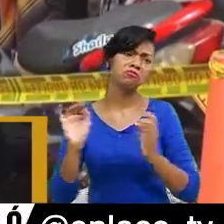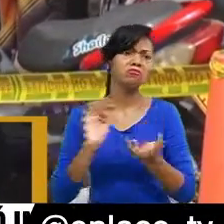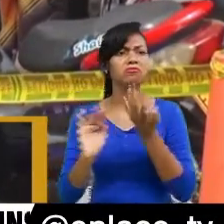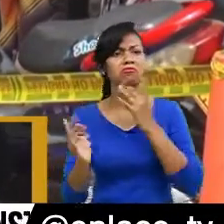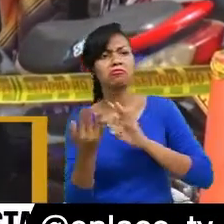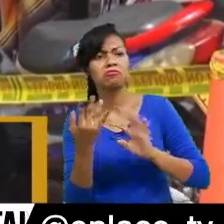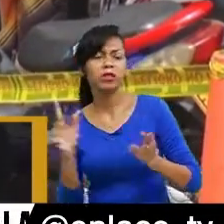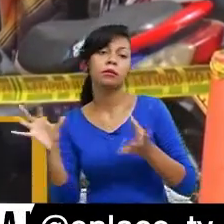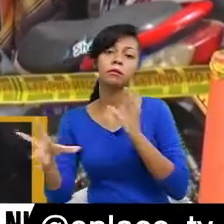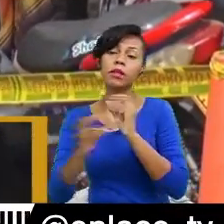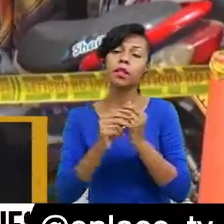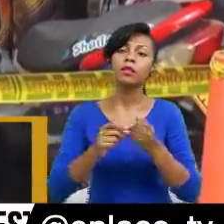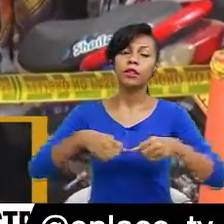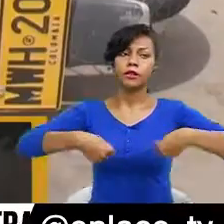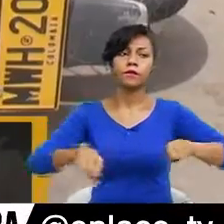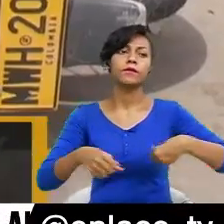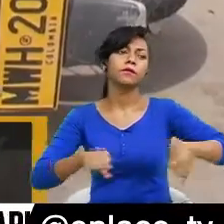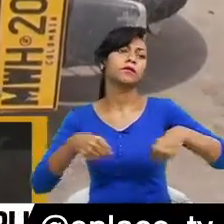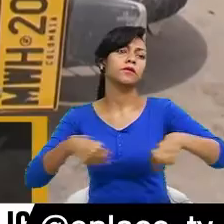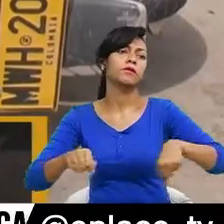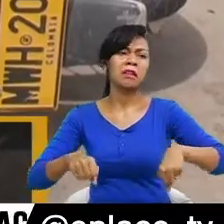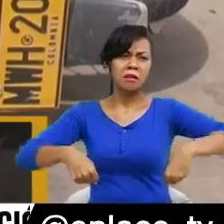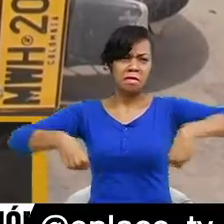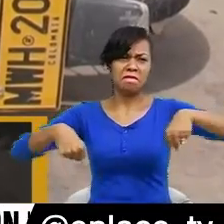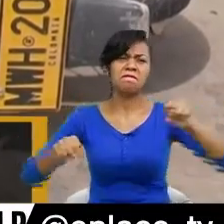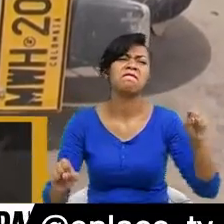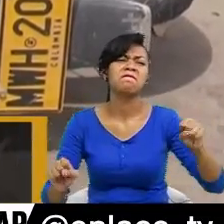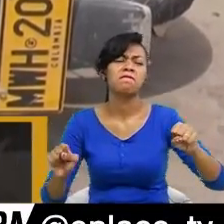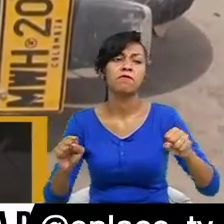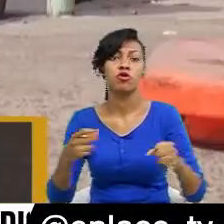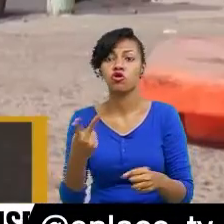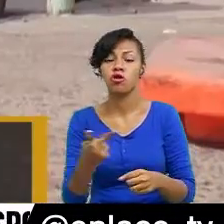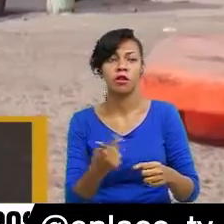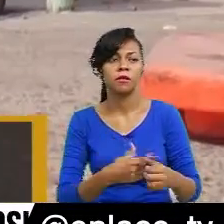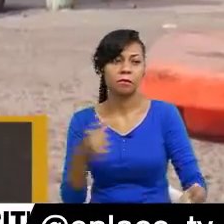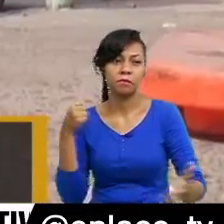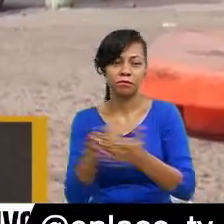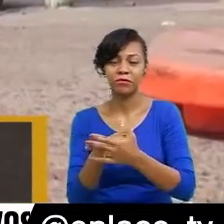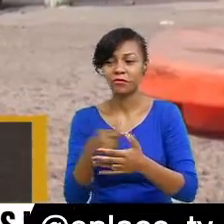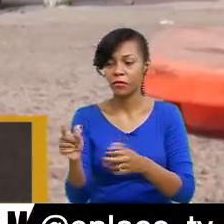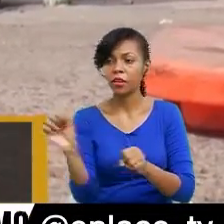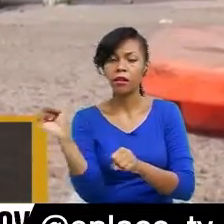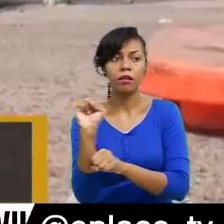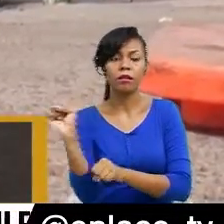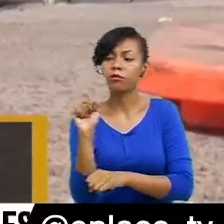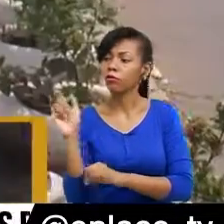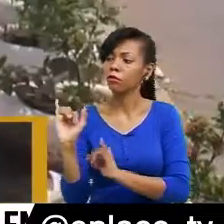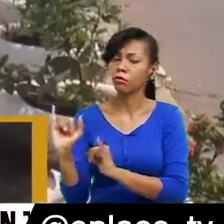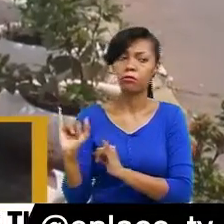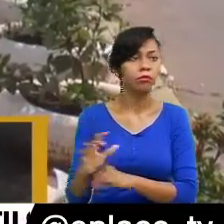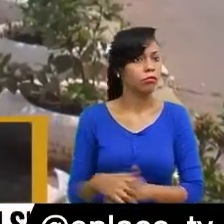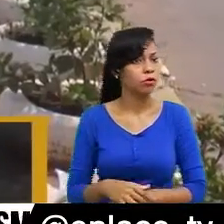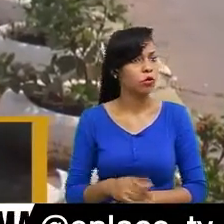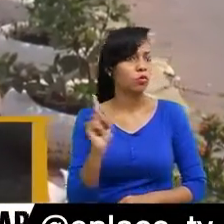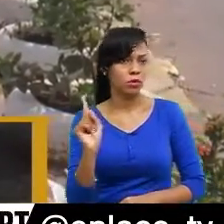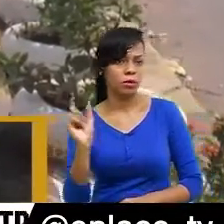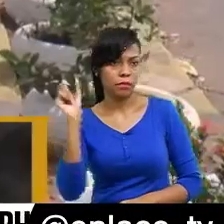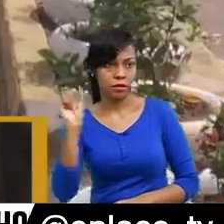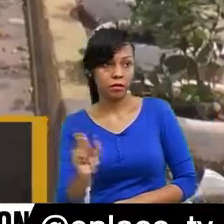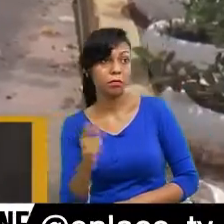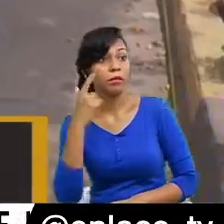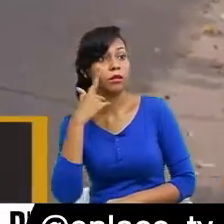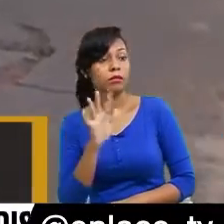precaución de disminuir la velocidad. Los 2 motociclistas chocaron de frente contra este vehículo que se hallaba parqueado. Uno de los accidentados, según